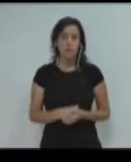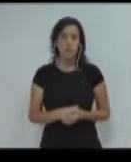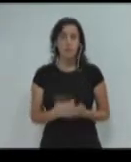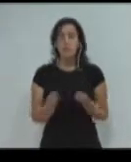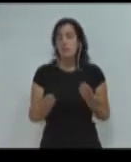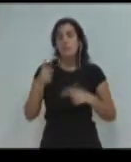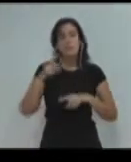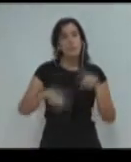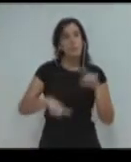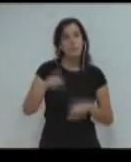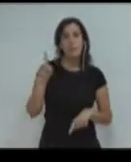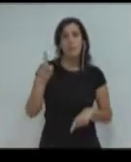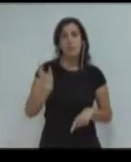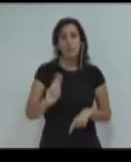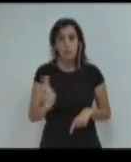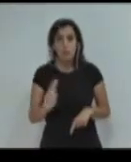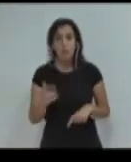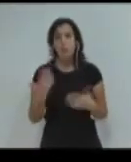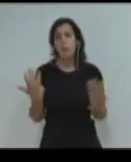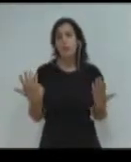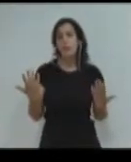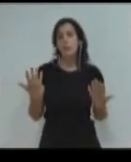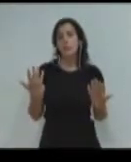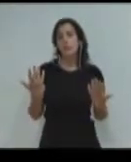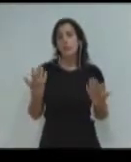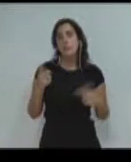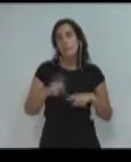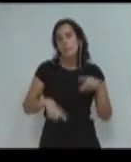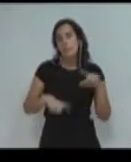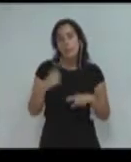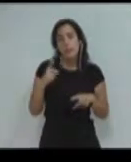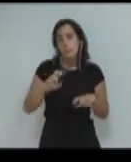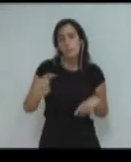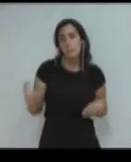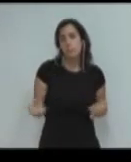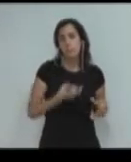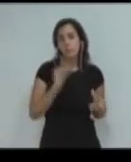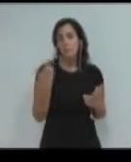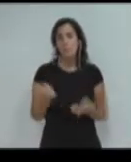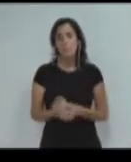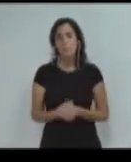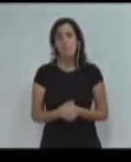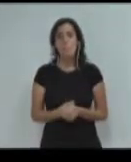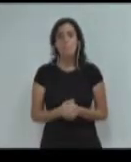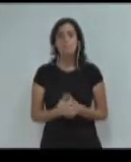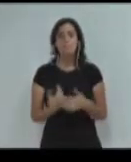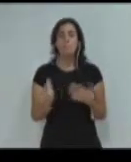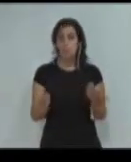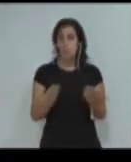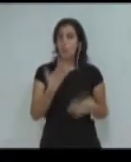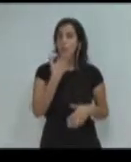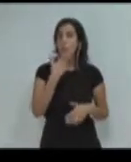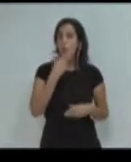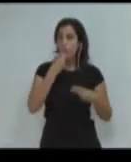Cuando depende de las versiones, depende de... Sí, bueno, o sea, lo que hay que conocer es bien tu